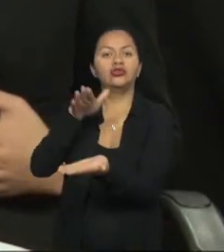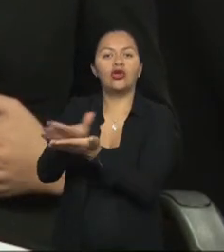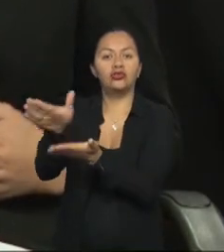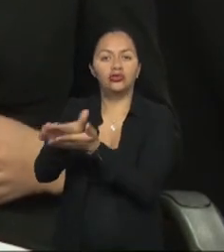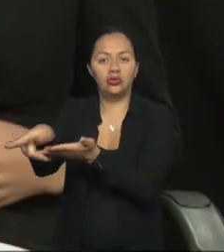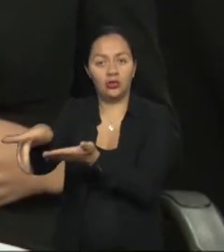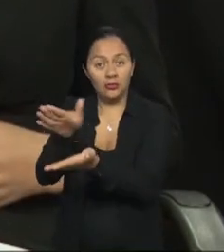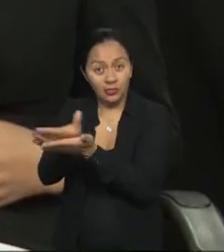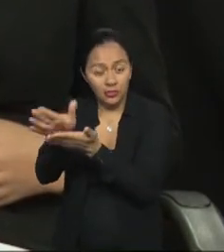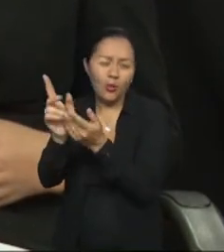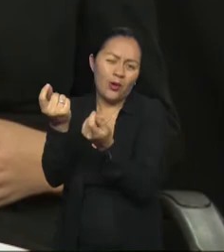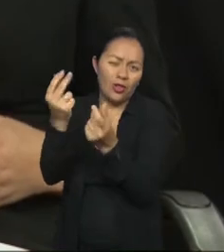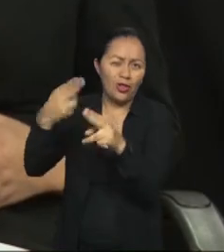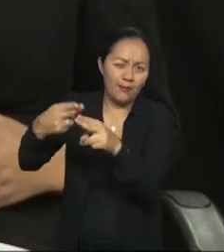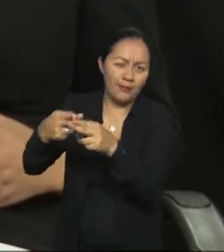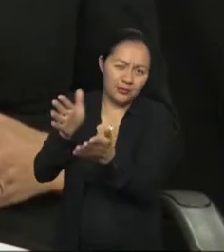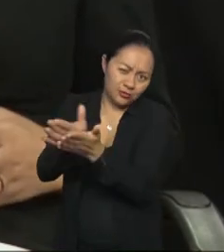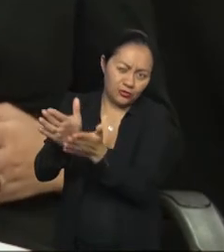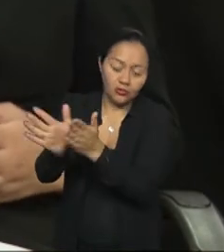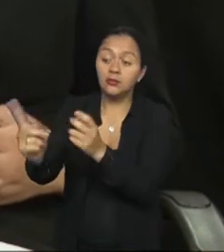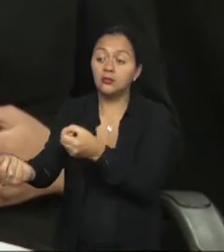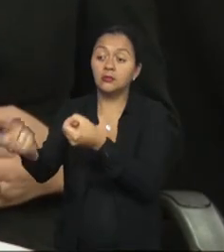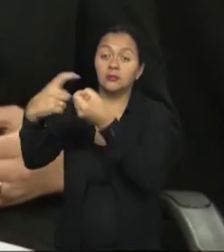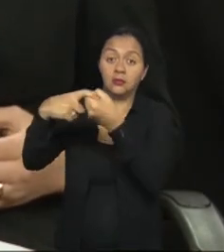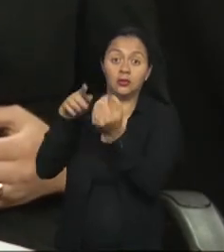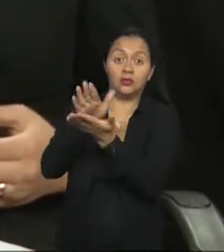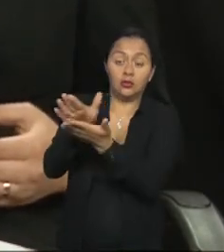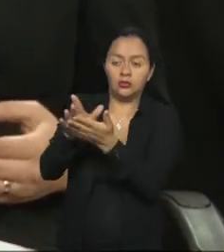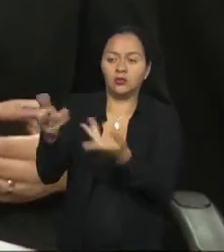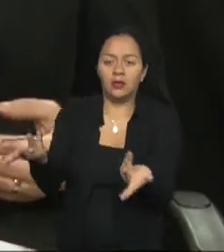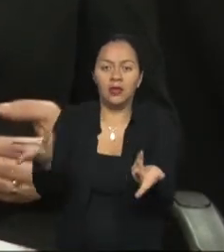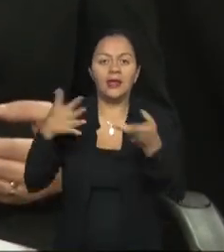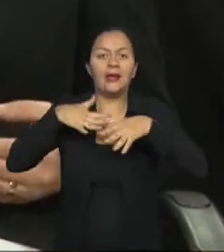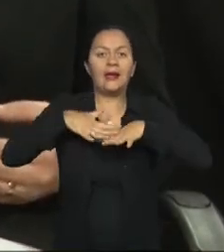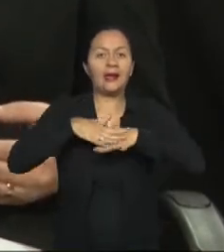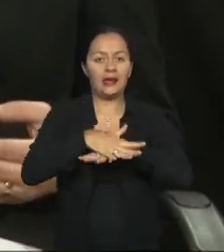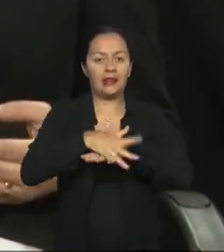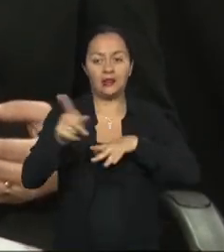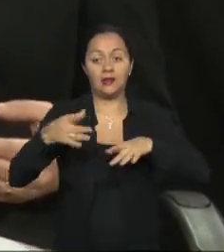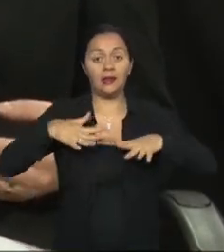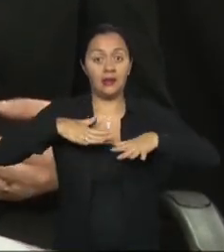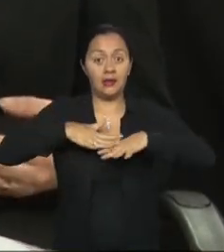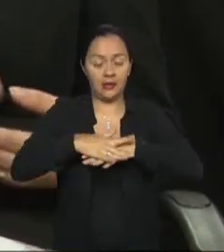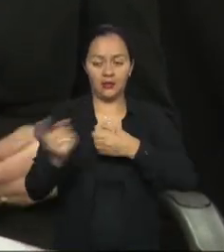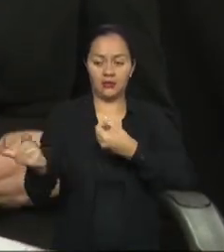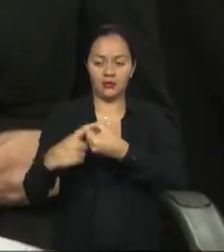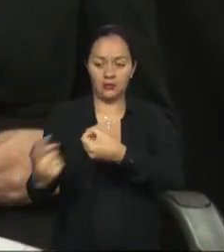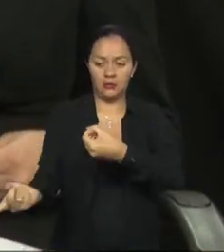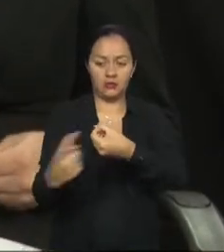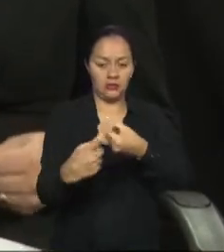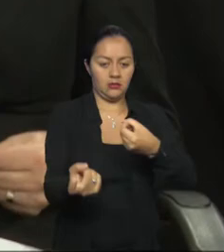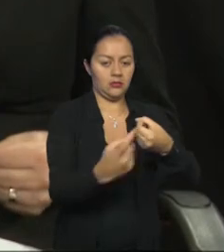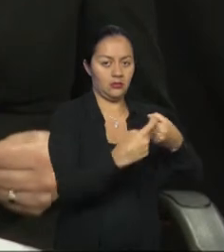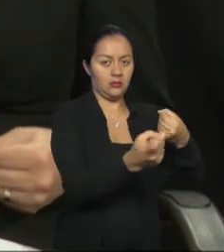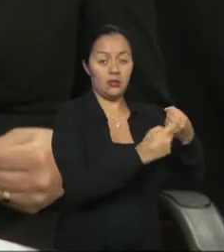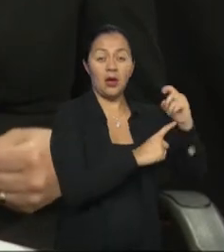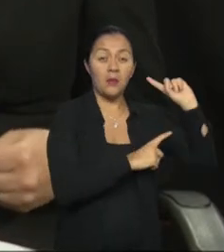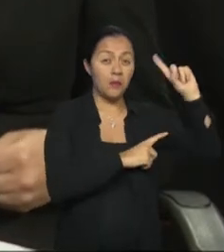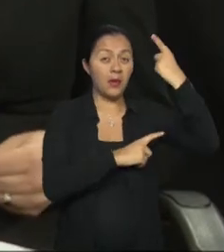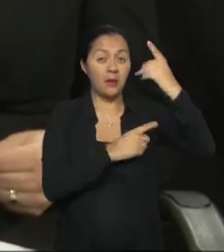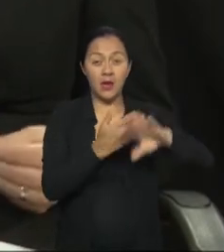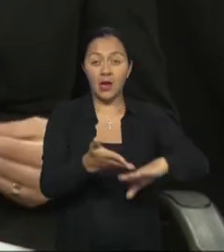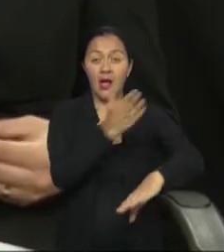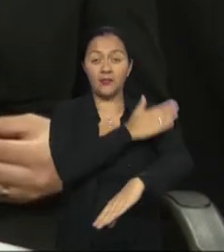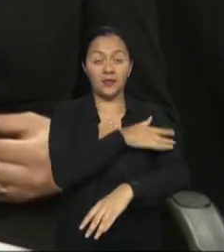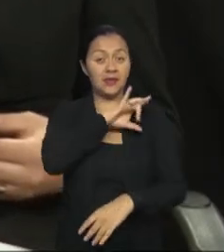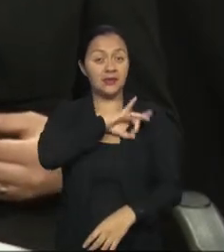Américas. Esta es una red que fue creada años atrás, quien ha venido promoviendo todos los congresos desde el primero que fue